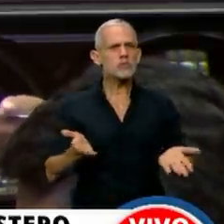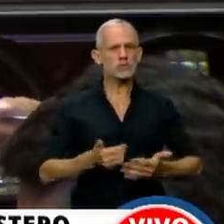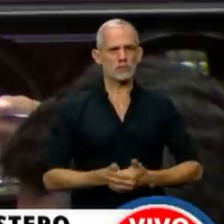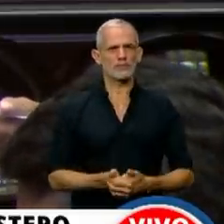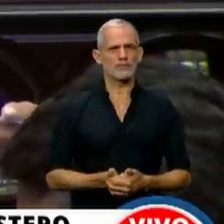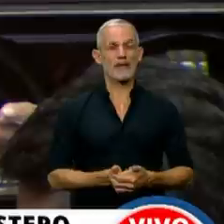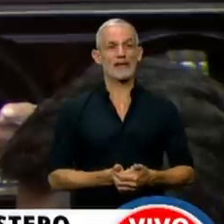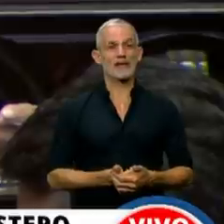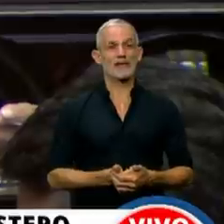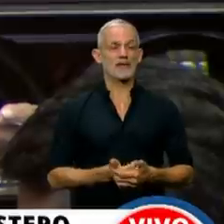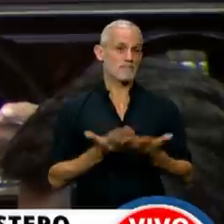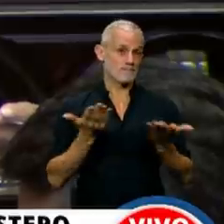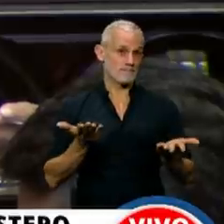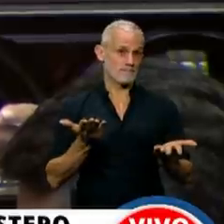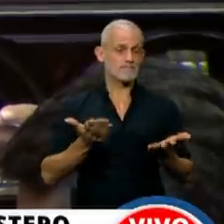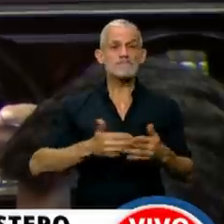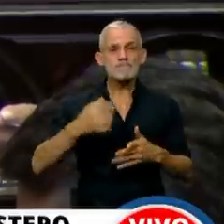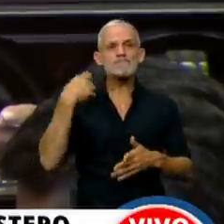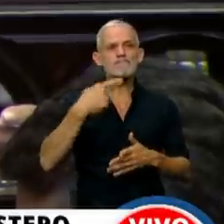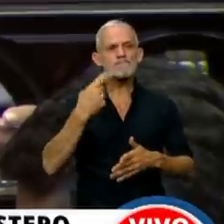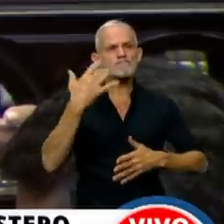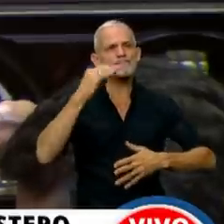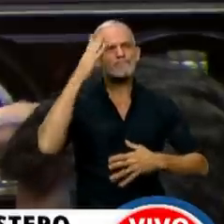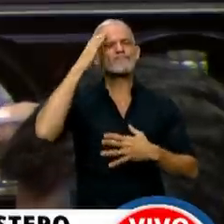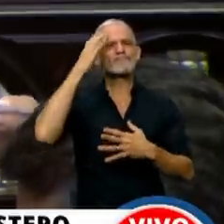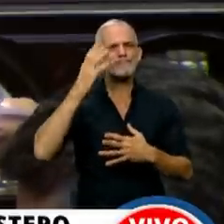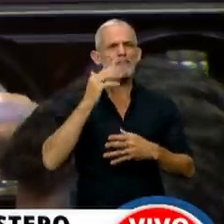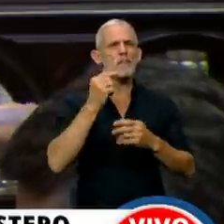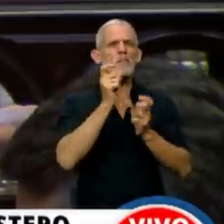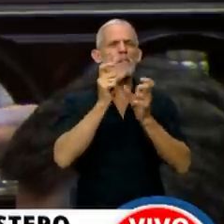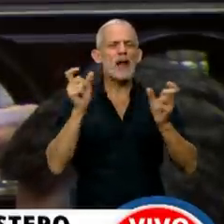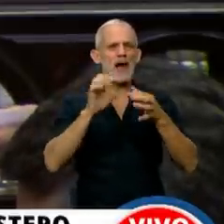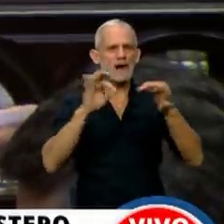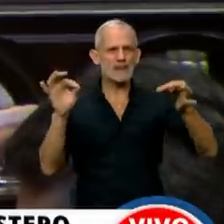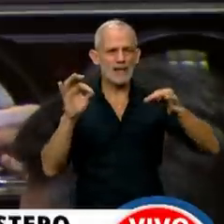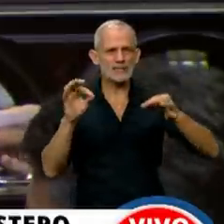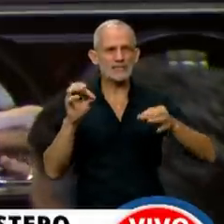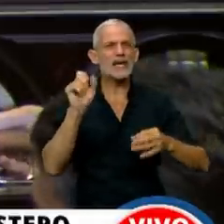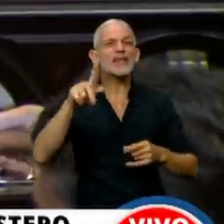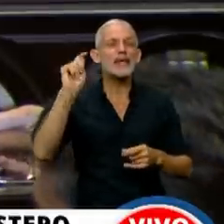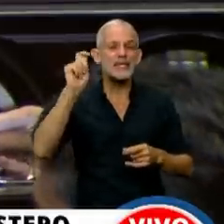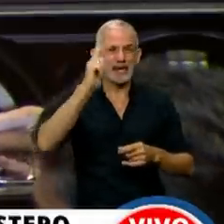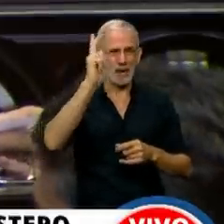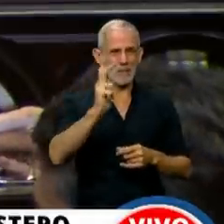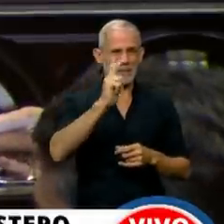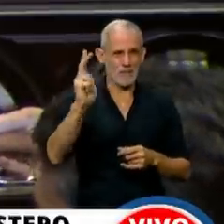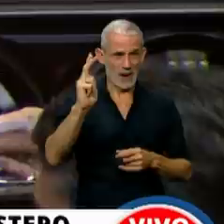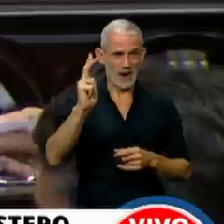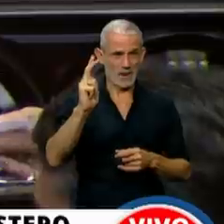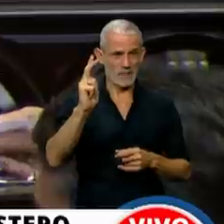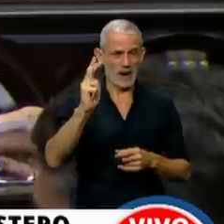por eso debemos recordar hoy las palabras del papá francisco